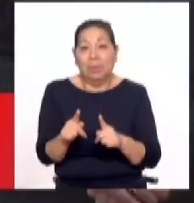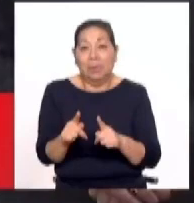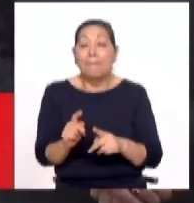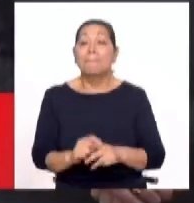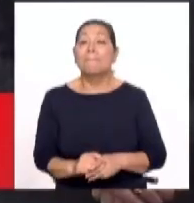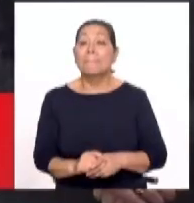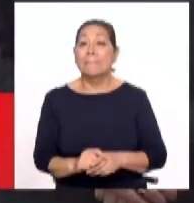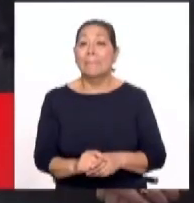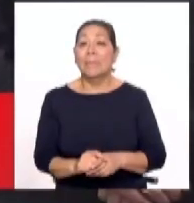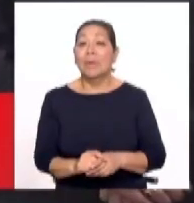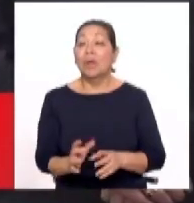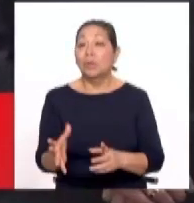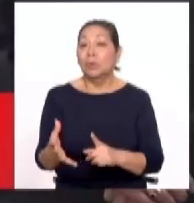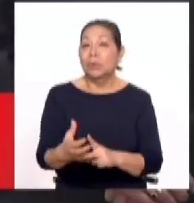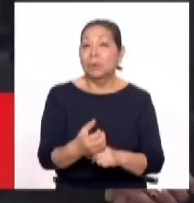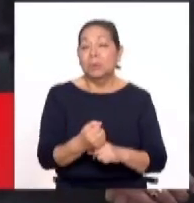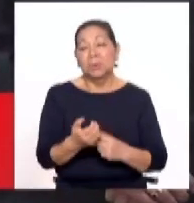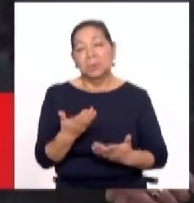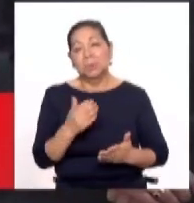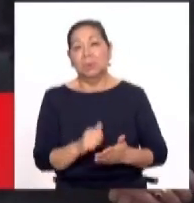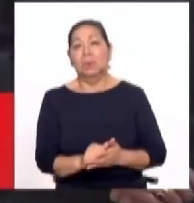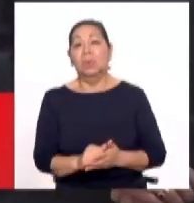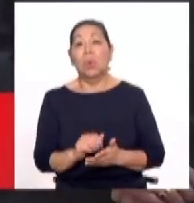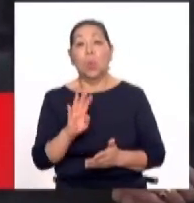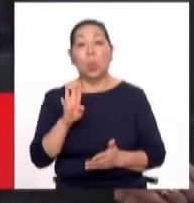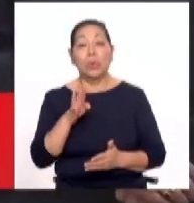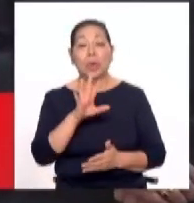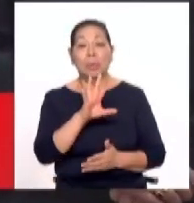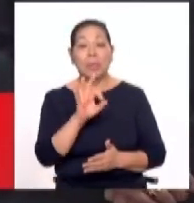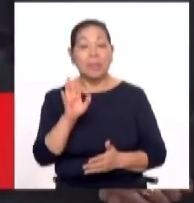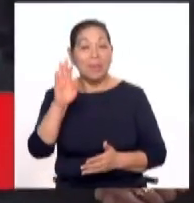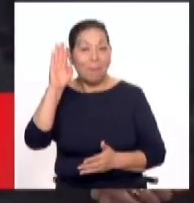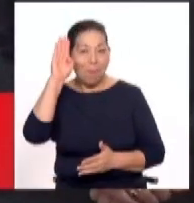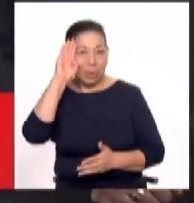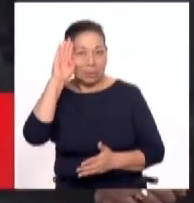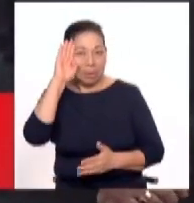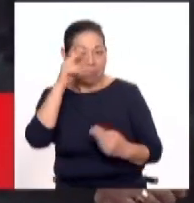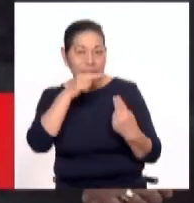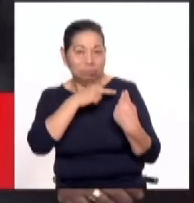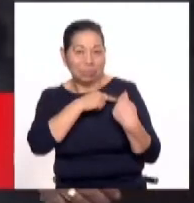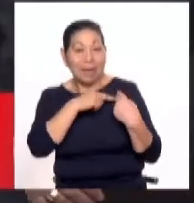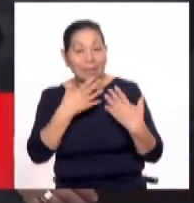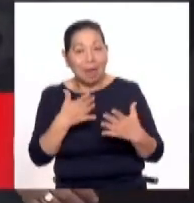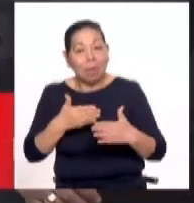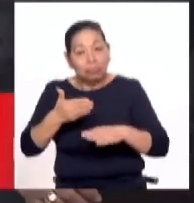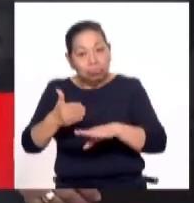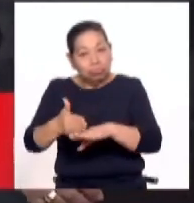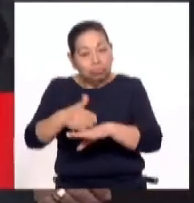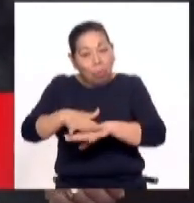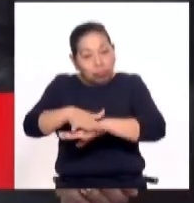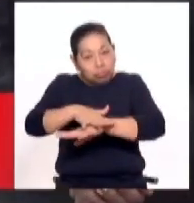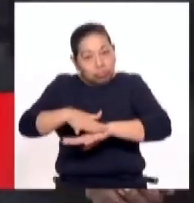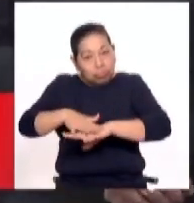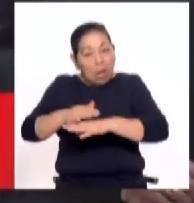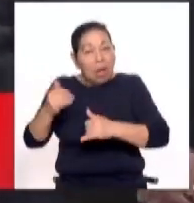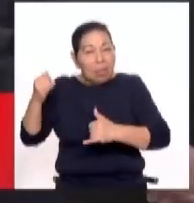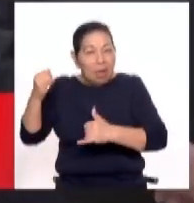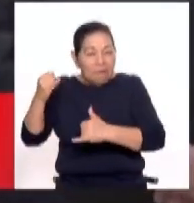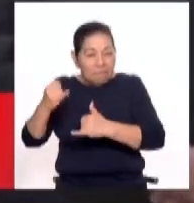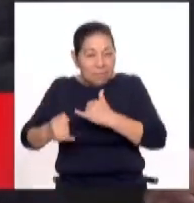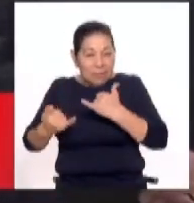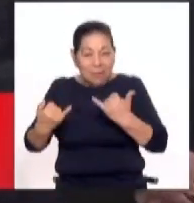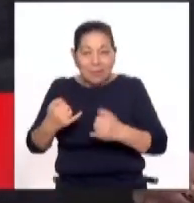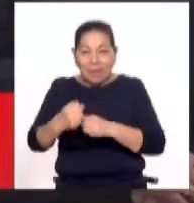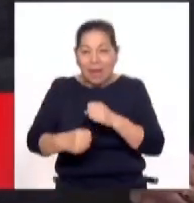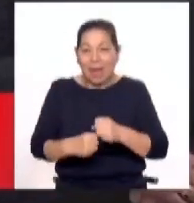nacional recuperar un promedio de 4.500 policías que ya estén en desarrollo hasta fines de